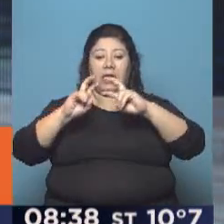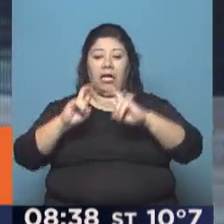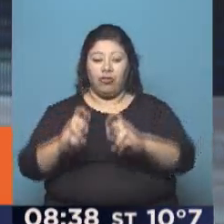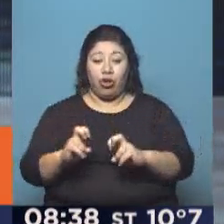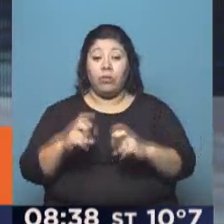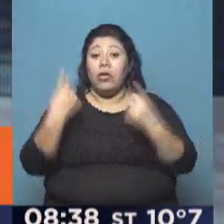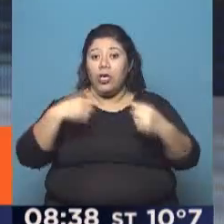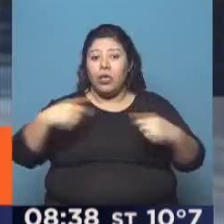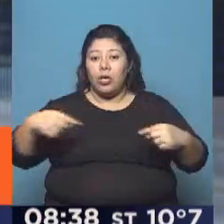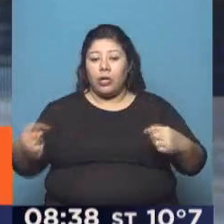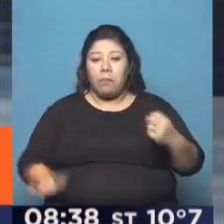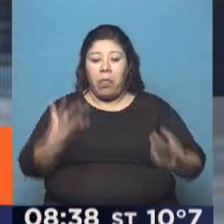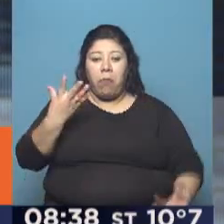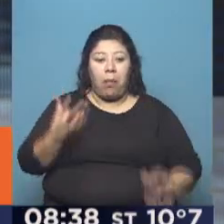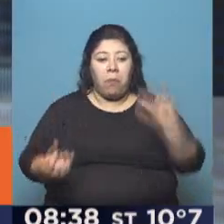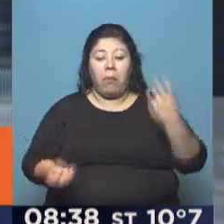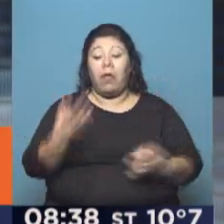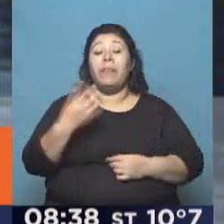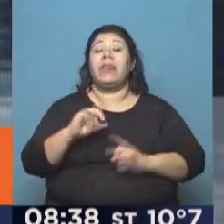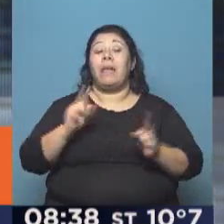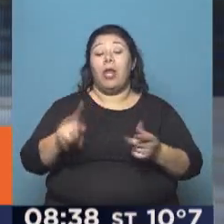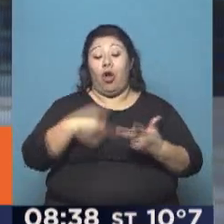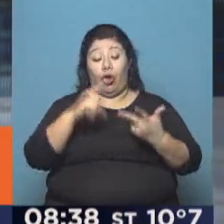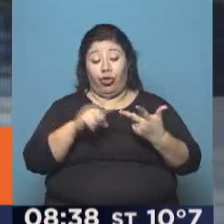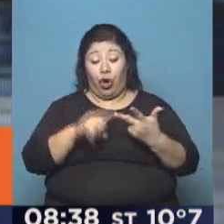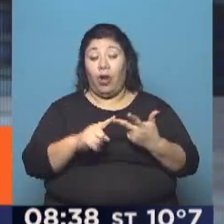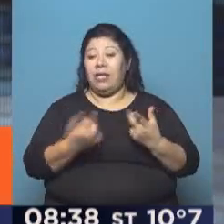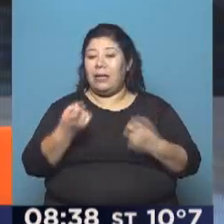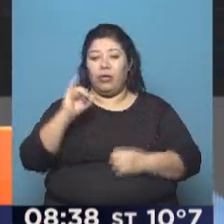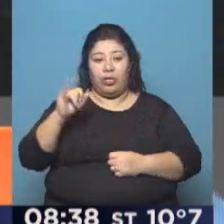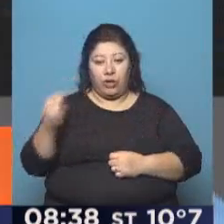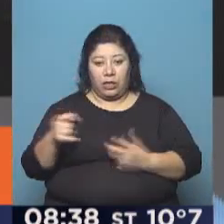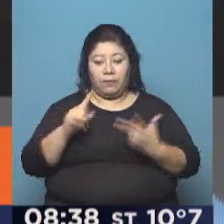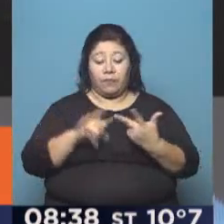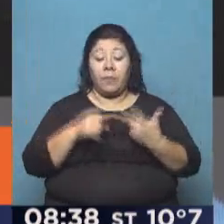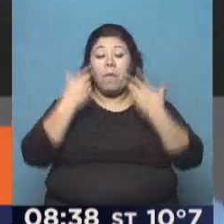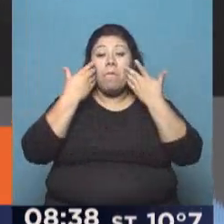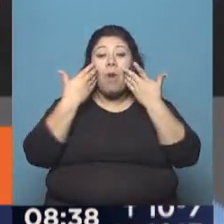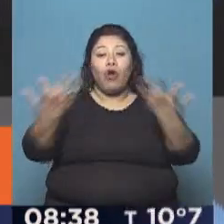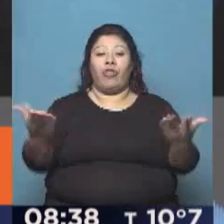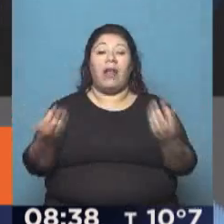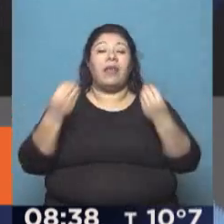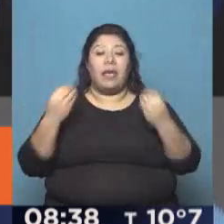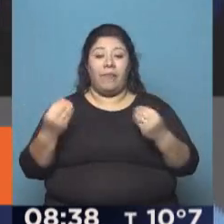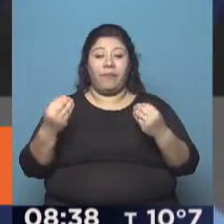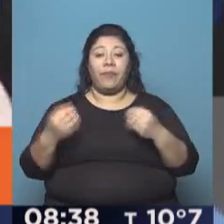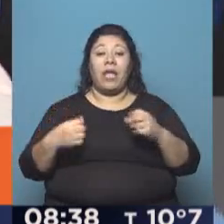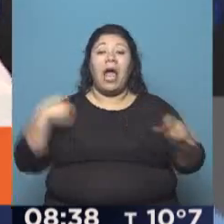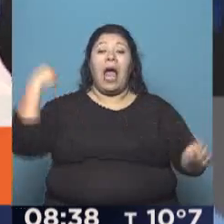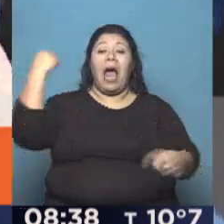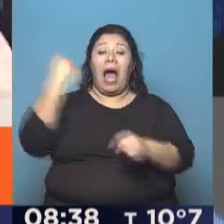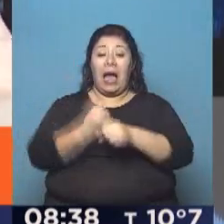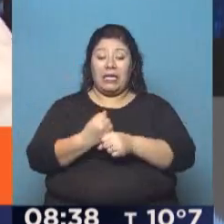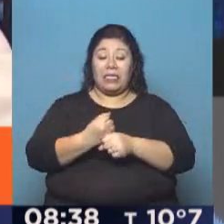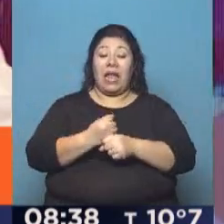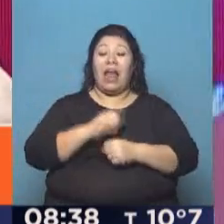cosas y después hay otro tercer elemento que yo creo que también es necesario eh Mostrar que es que hasta el 10 de diciembre